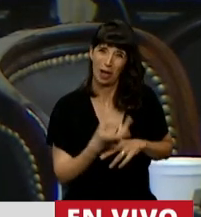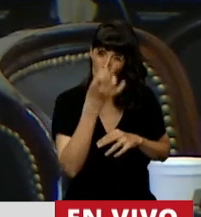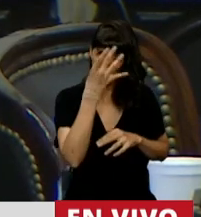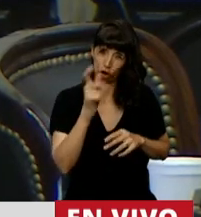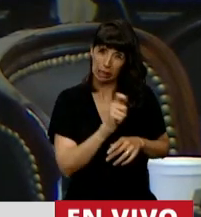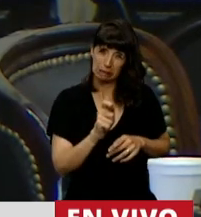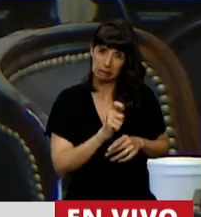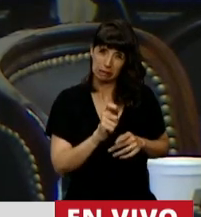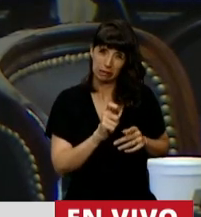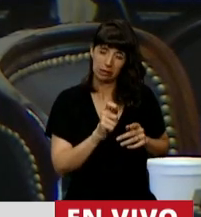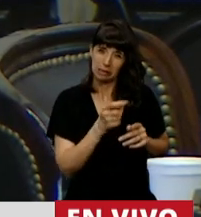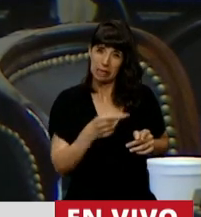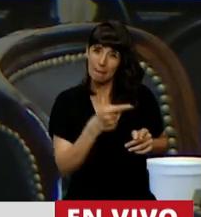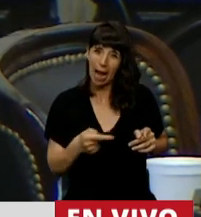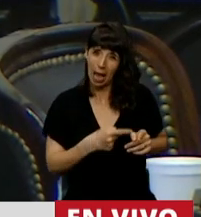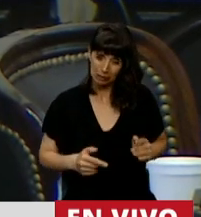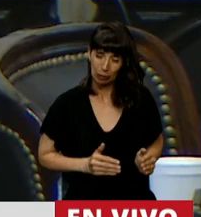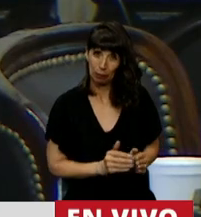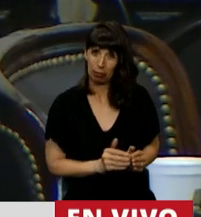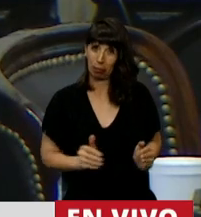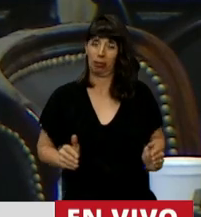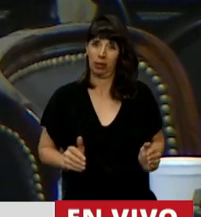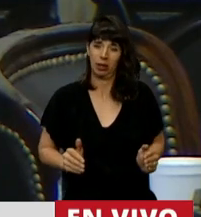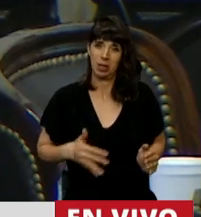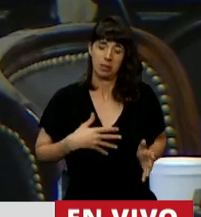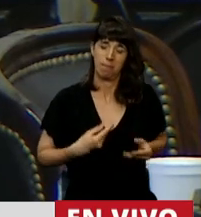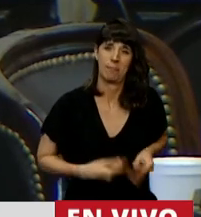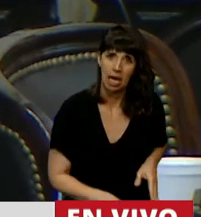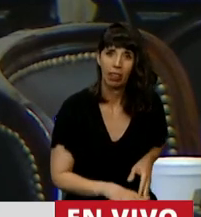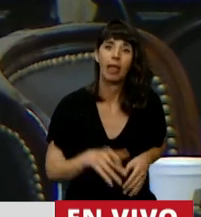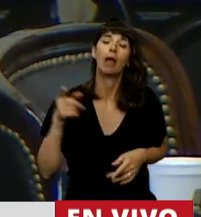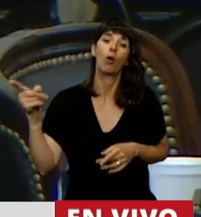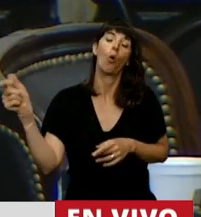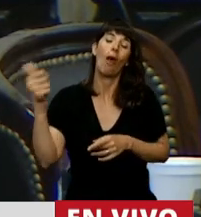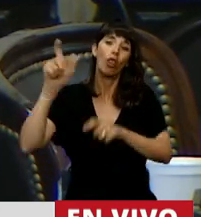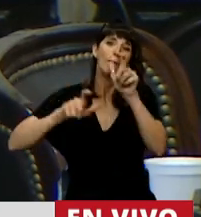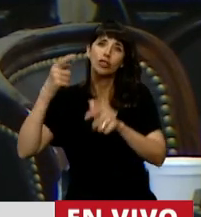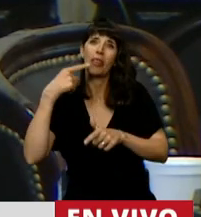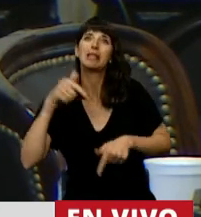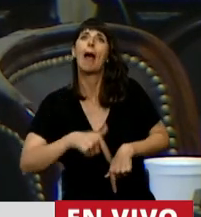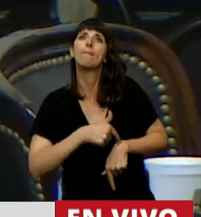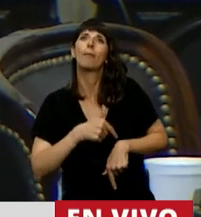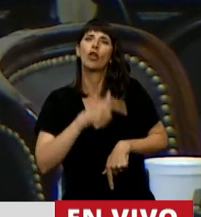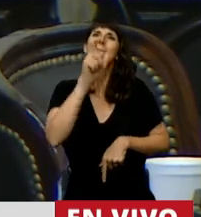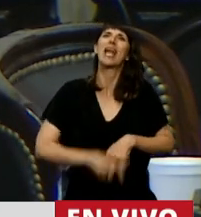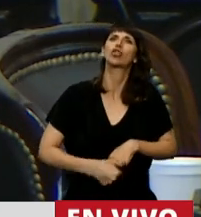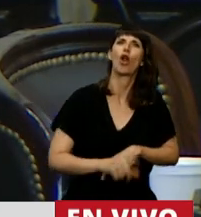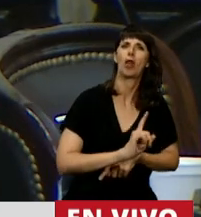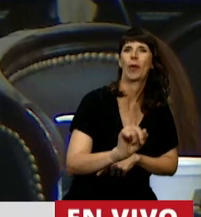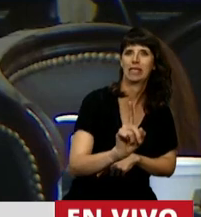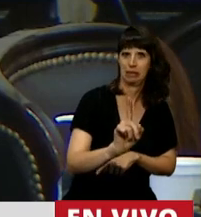y ahí es cuando te vienen a discutir si es persona o no. Para mí es una